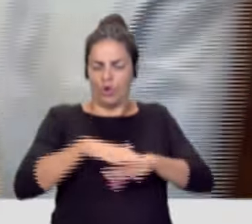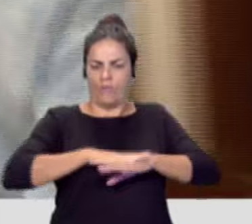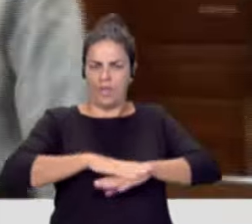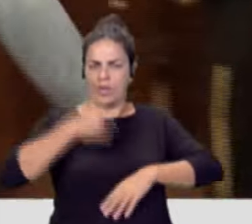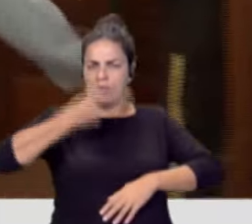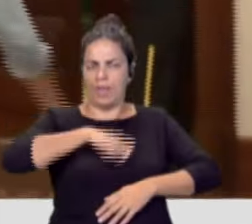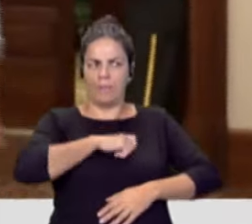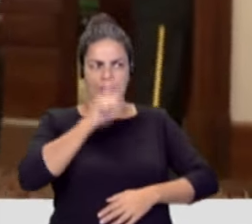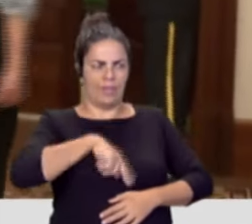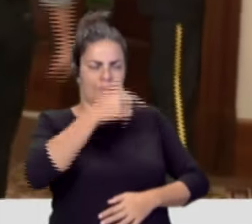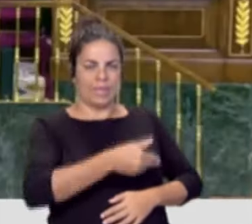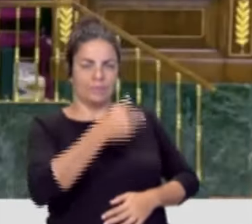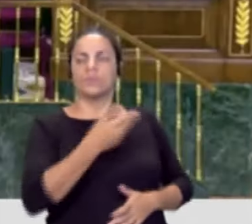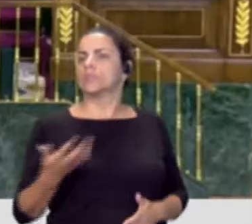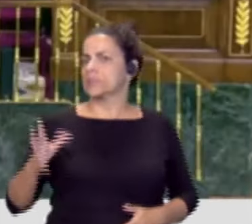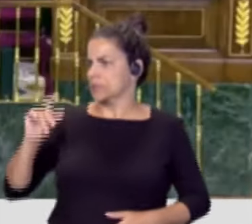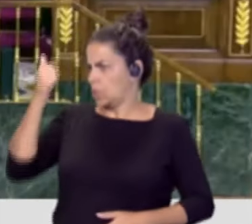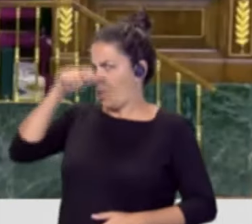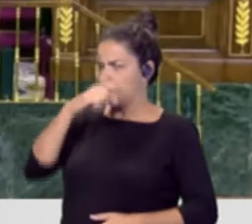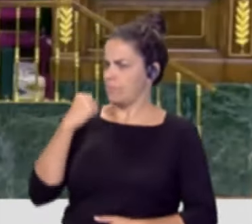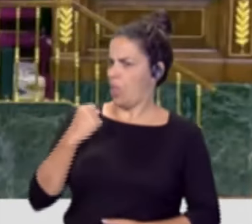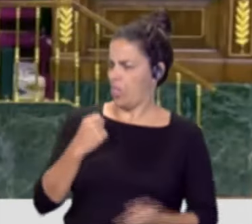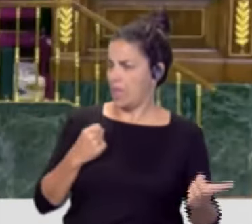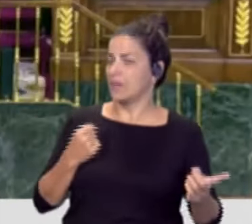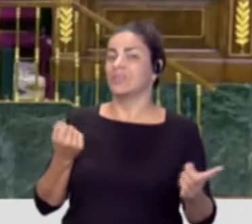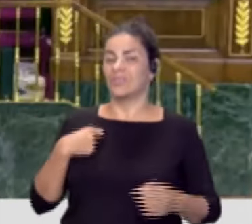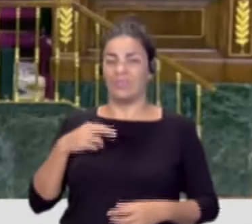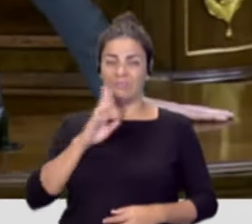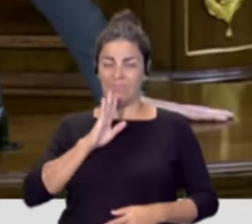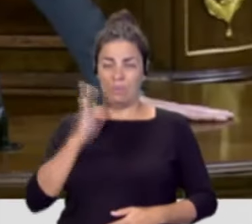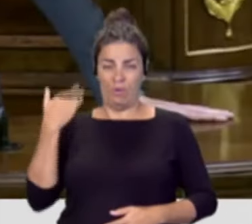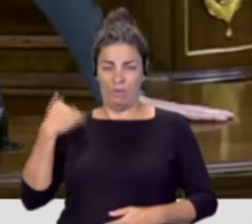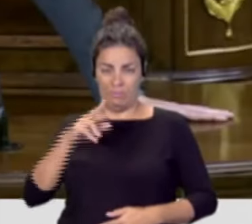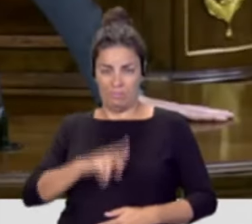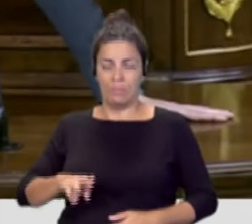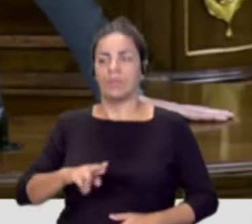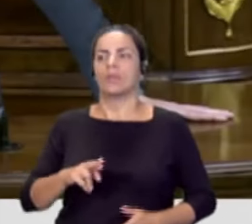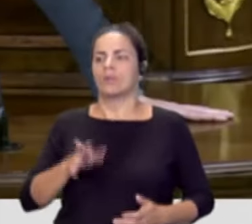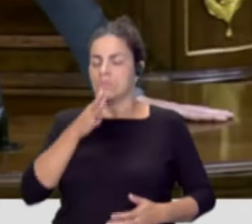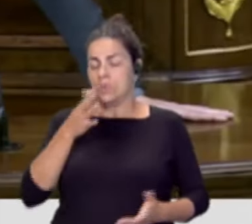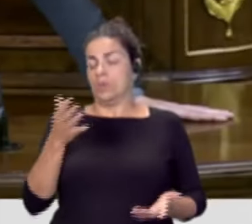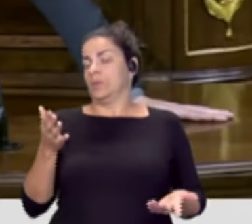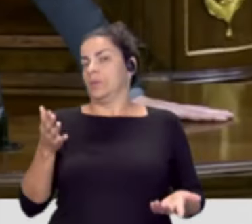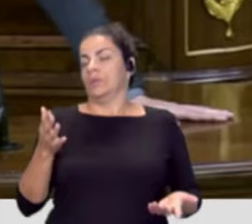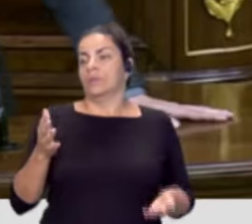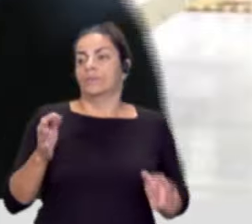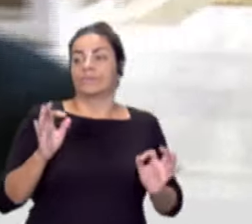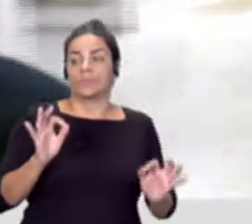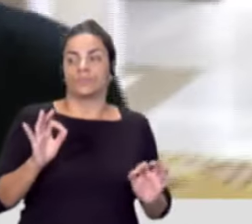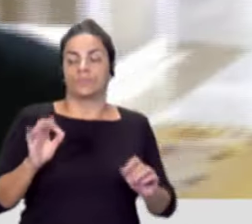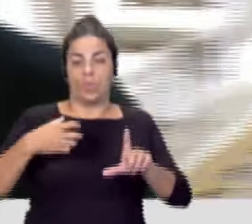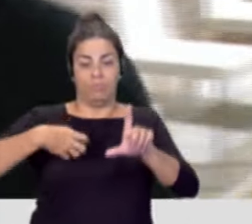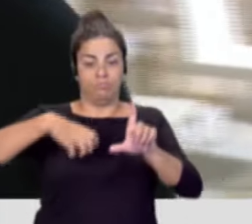Yo vuelvo a retomar lo que les estaba comentando, que me parece, o sea, después de que saliera esa